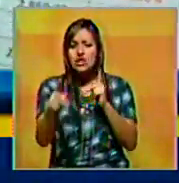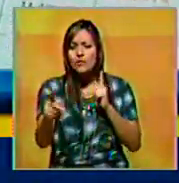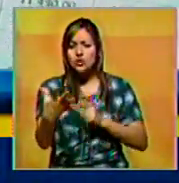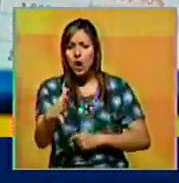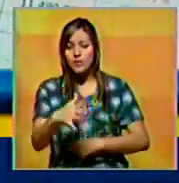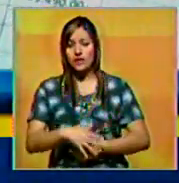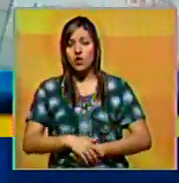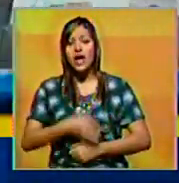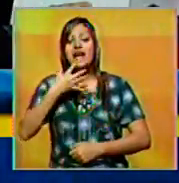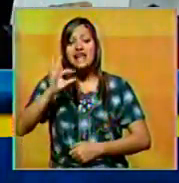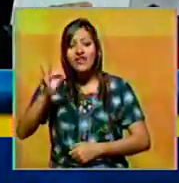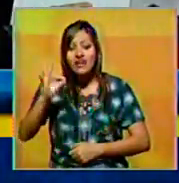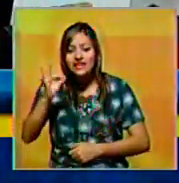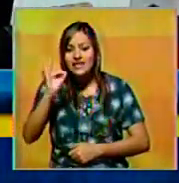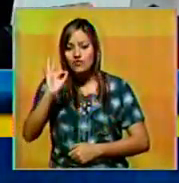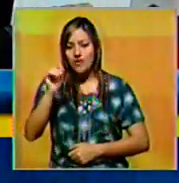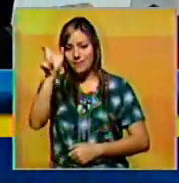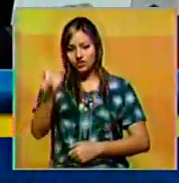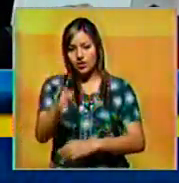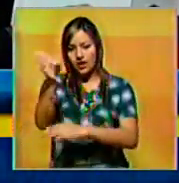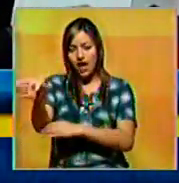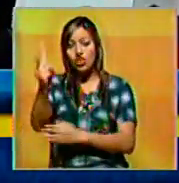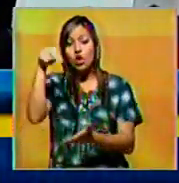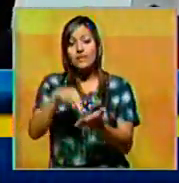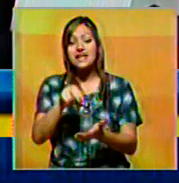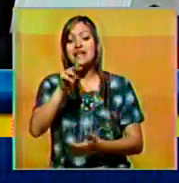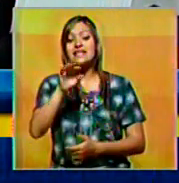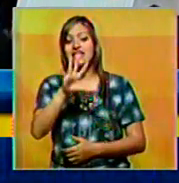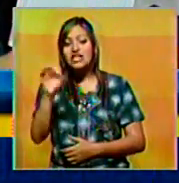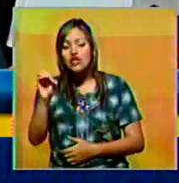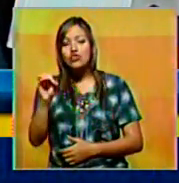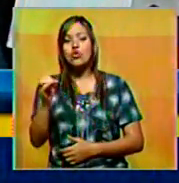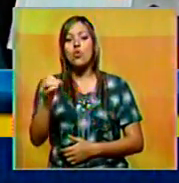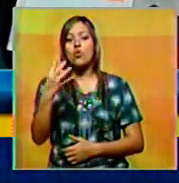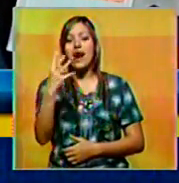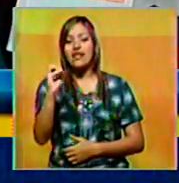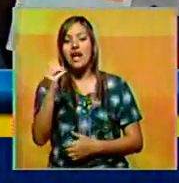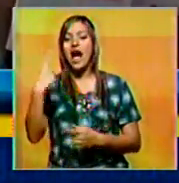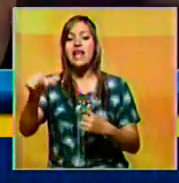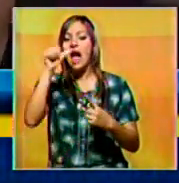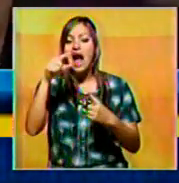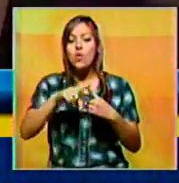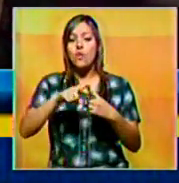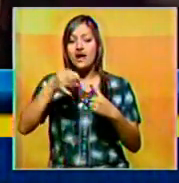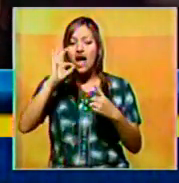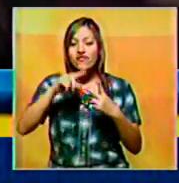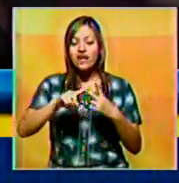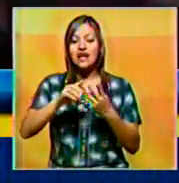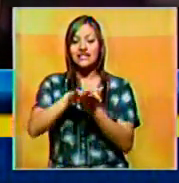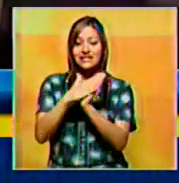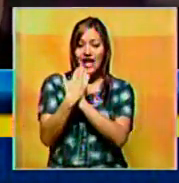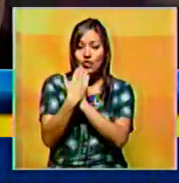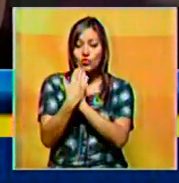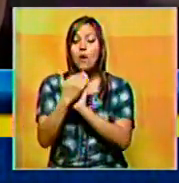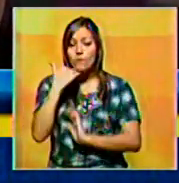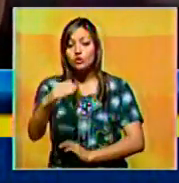El cafetín con un promedio por persona de 2.540 bolívares, que incluye agua, café y sándwich. En